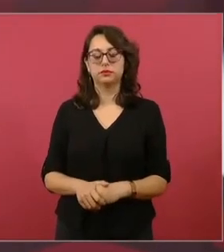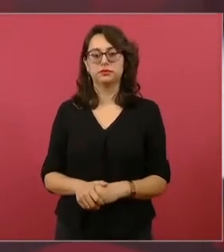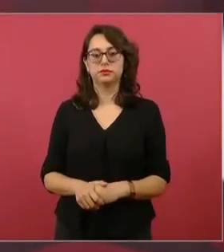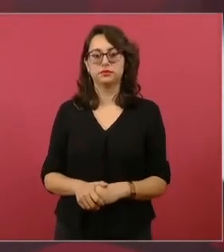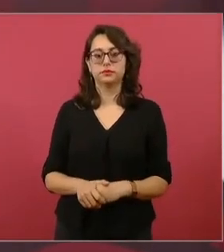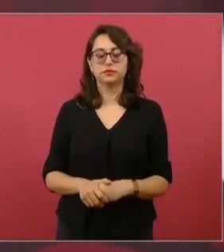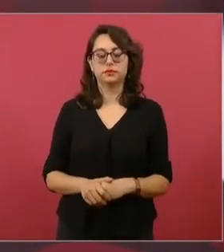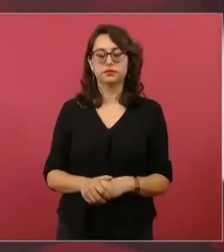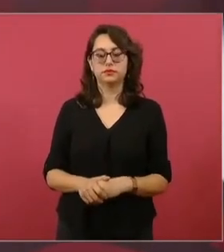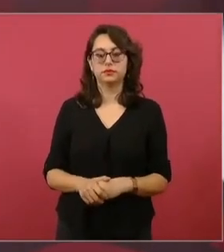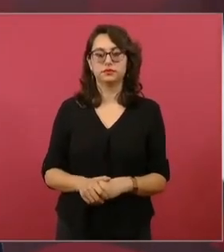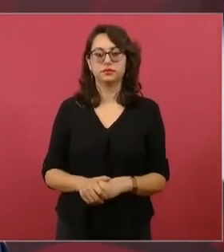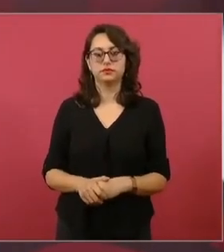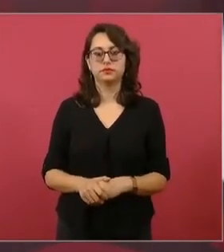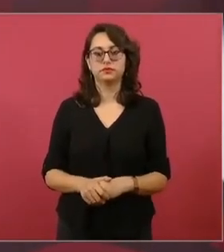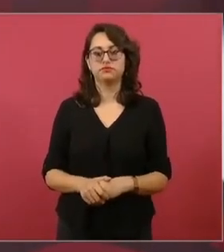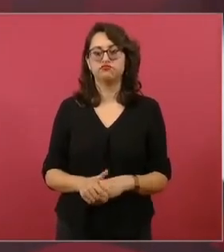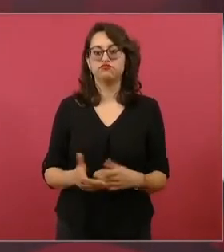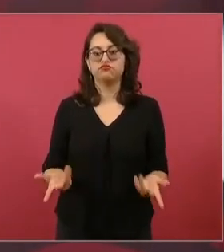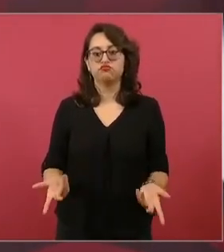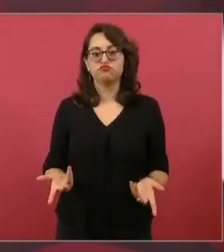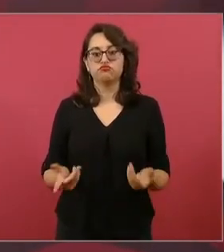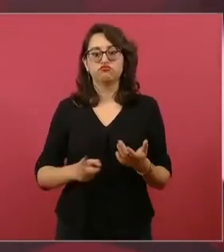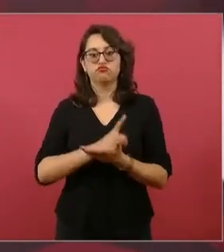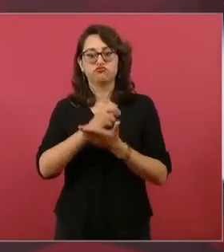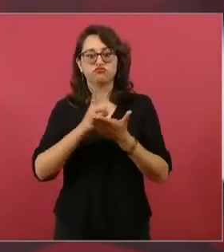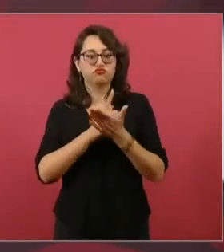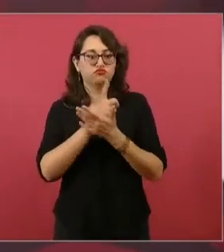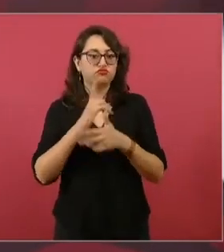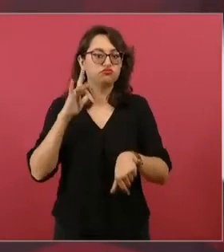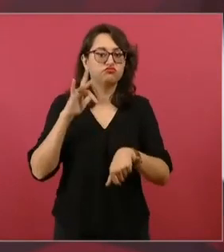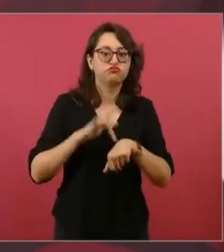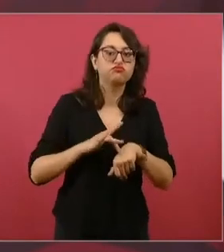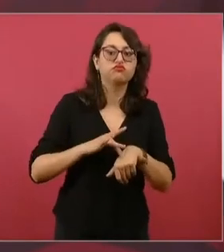Donde hay más consumos es